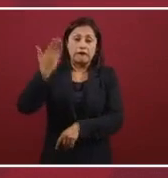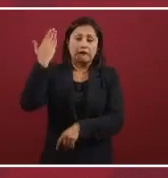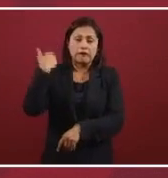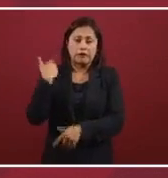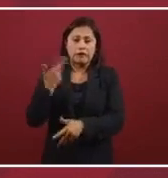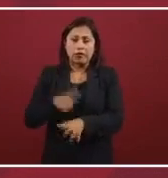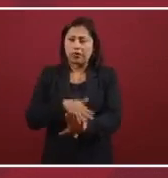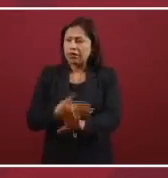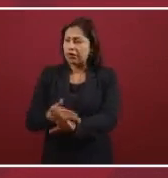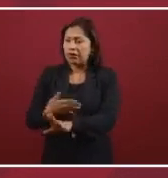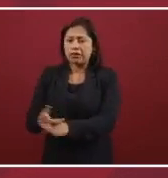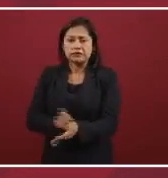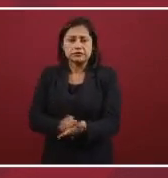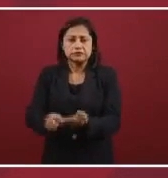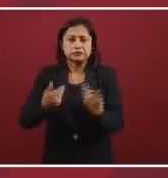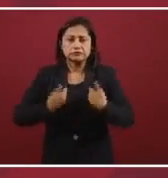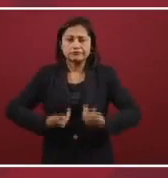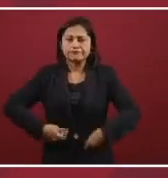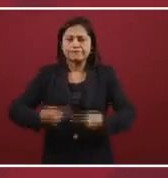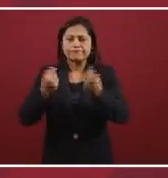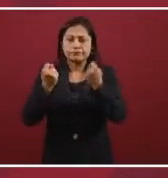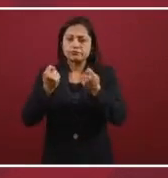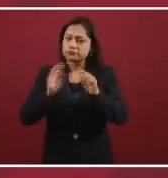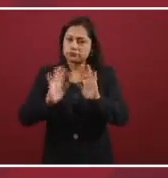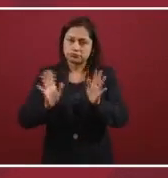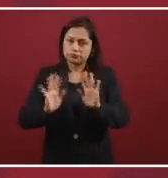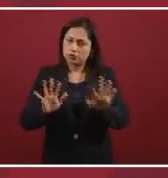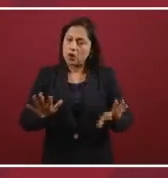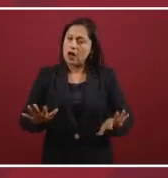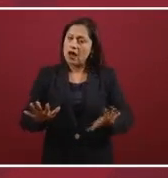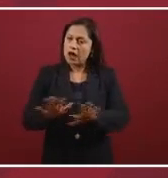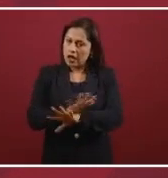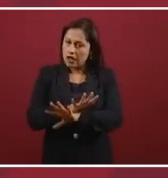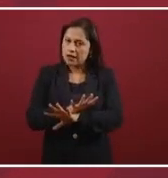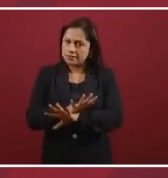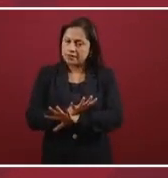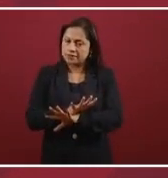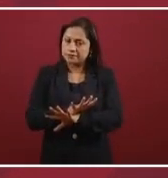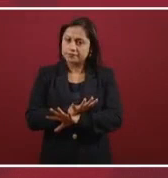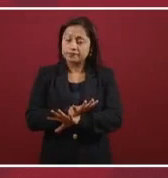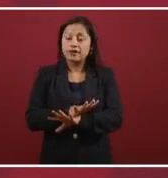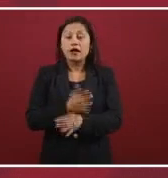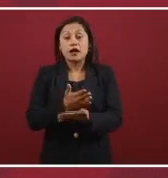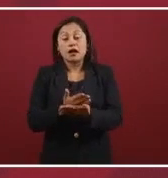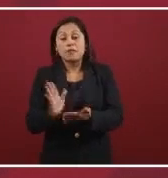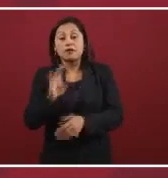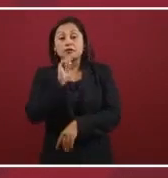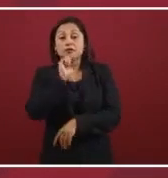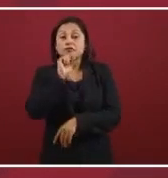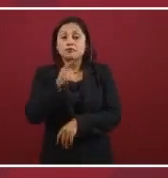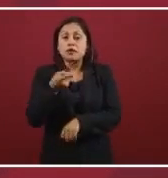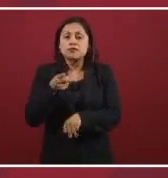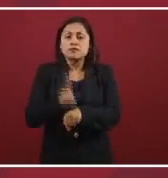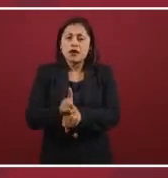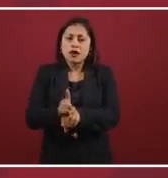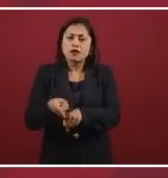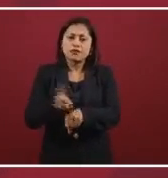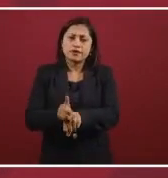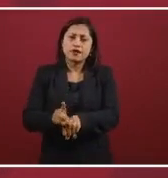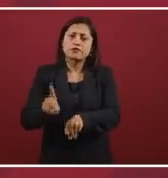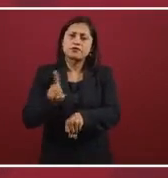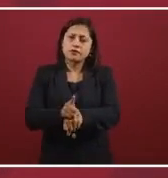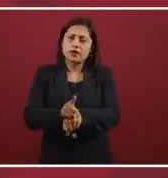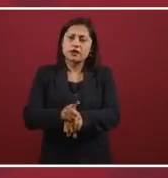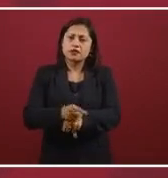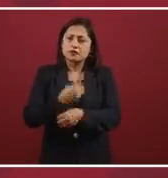días estemos atendiendo el asunto, eso también contribuye, el que estemos actuando de manera